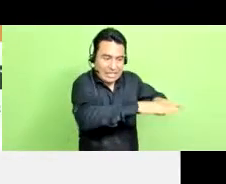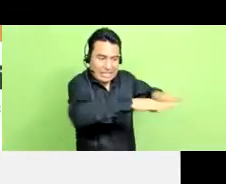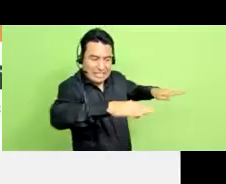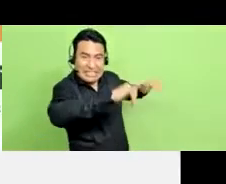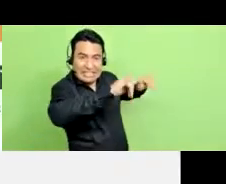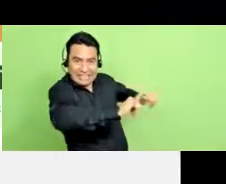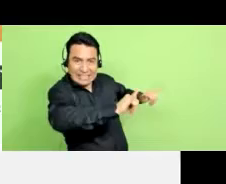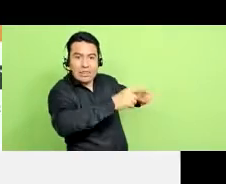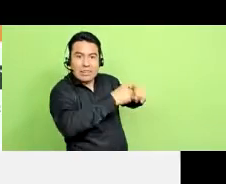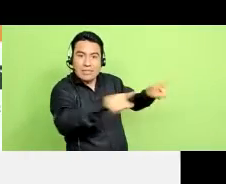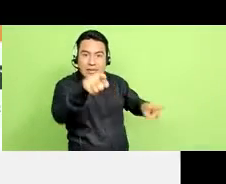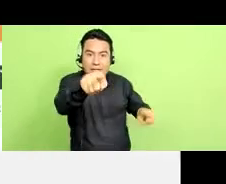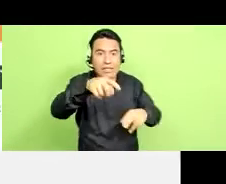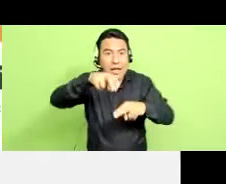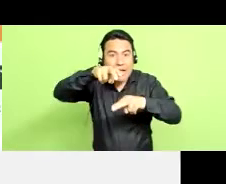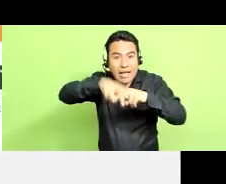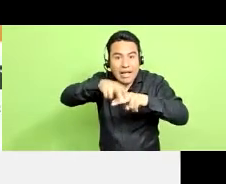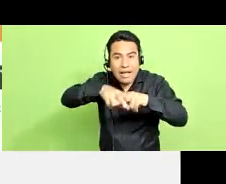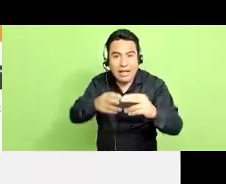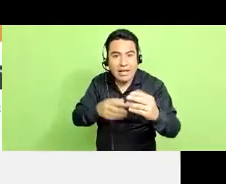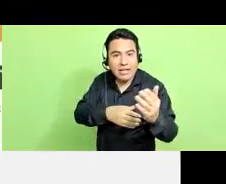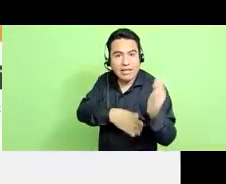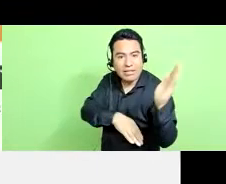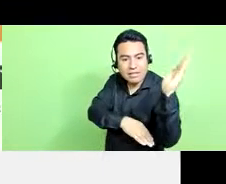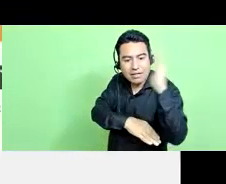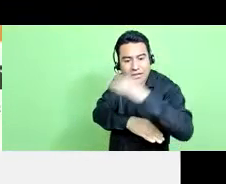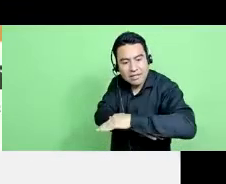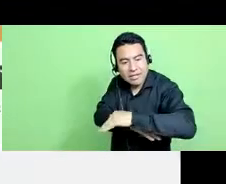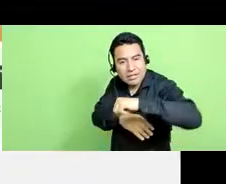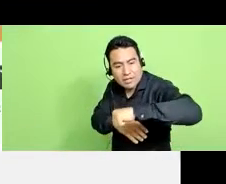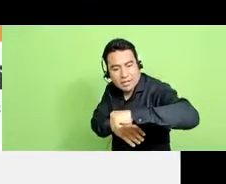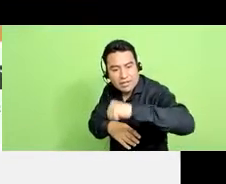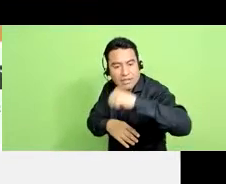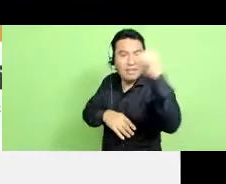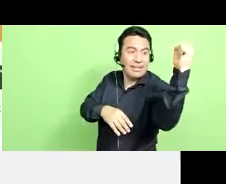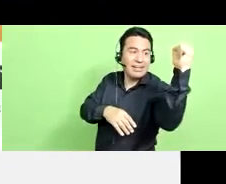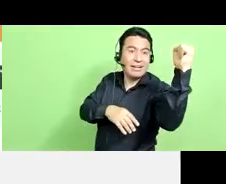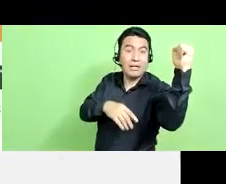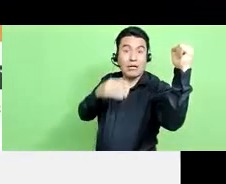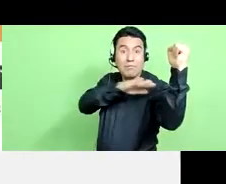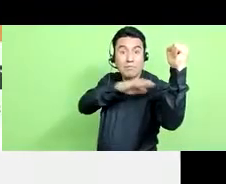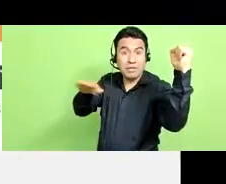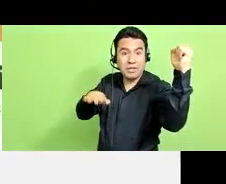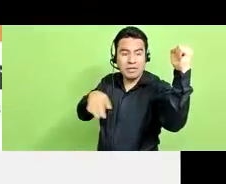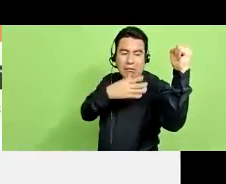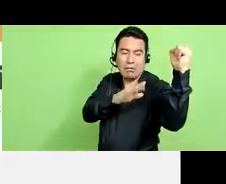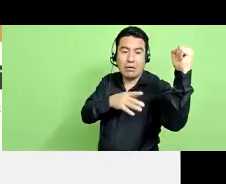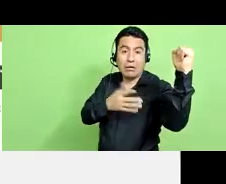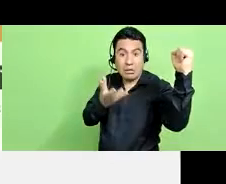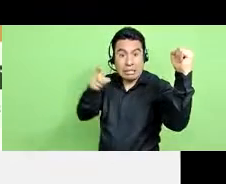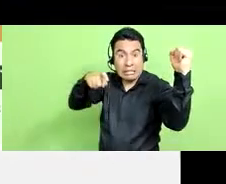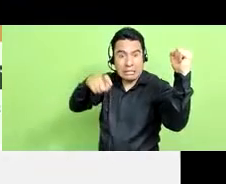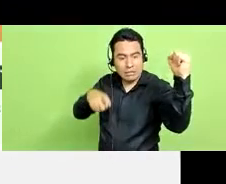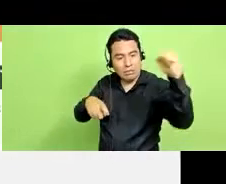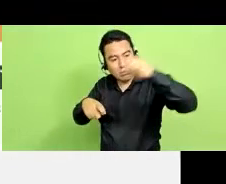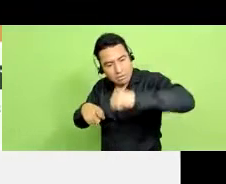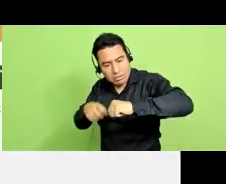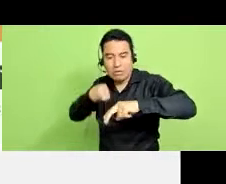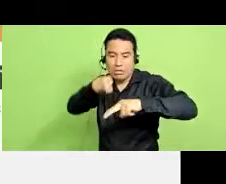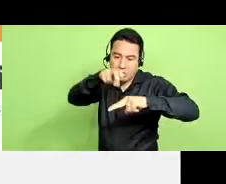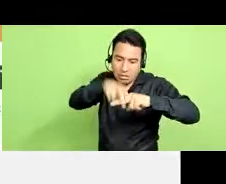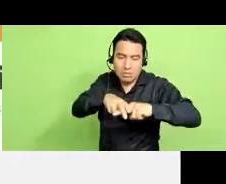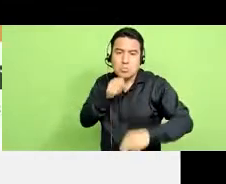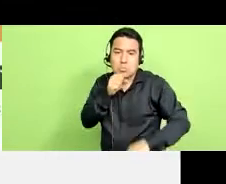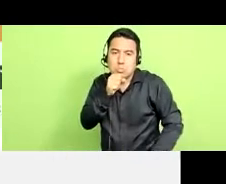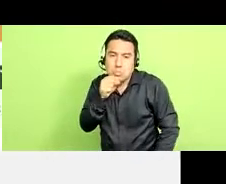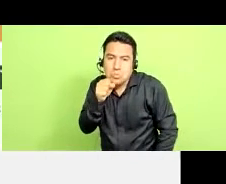cambio de talla algún cambio de ropa para las personas con discapacidad sobre portadores gentes o personas adultas